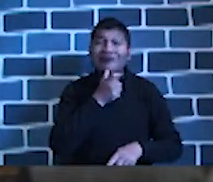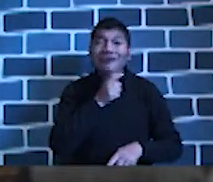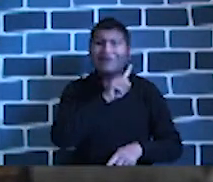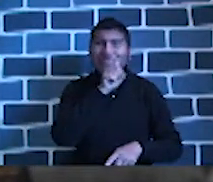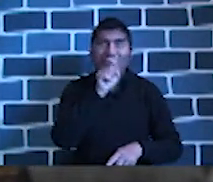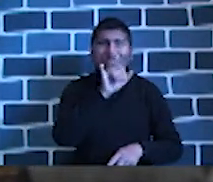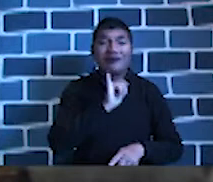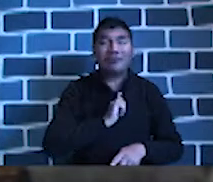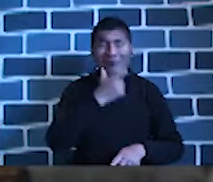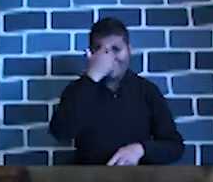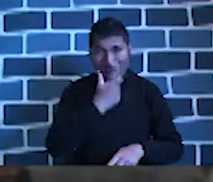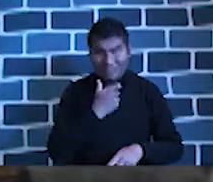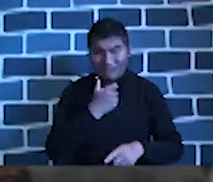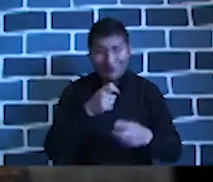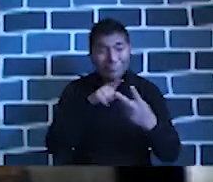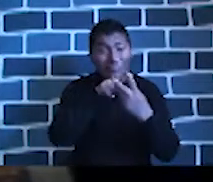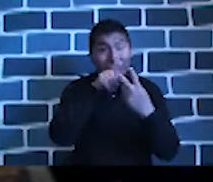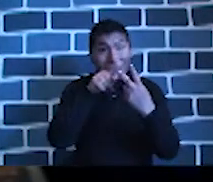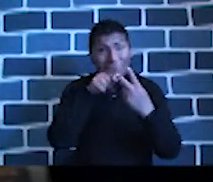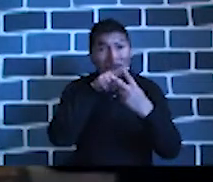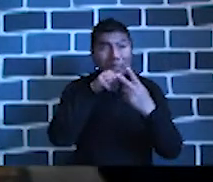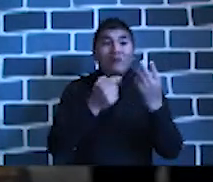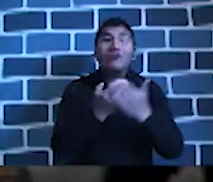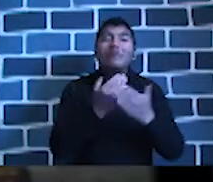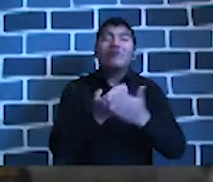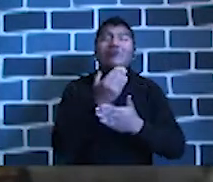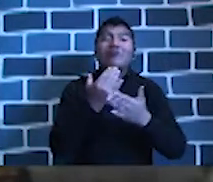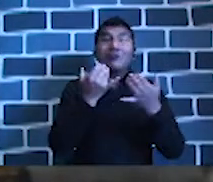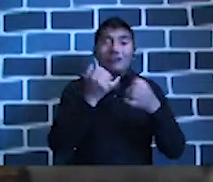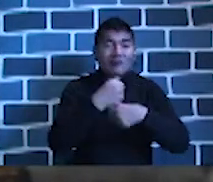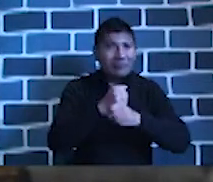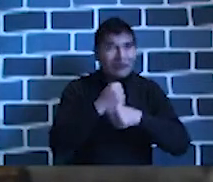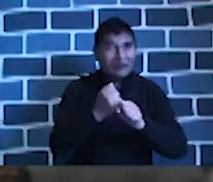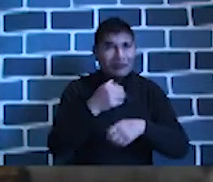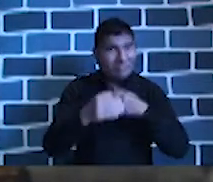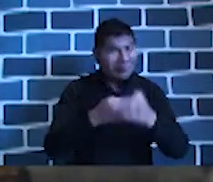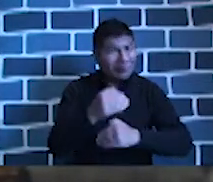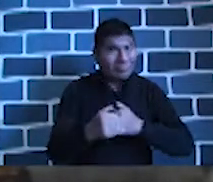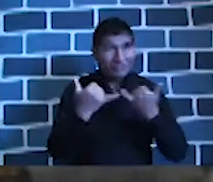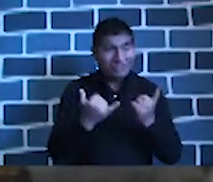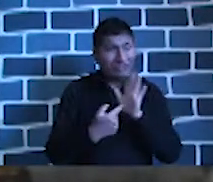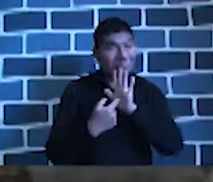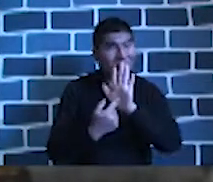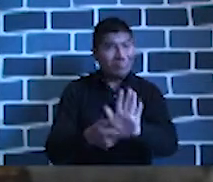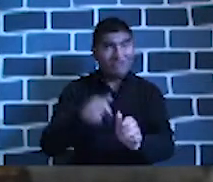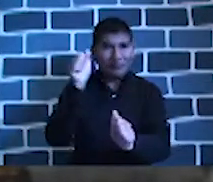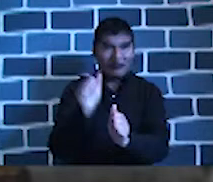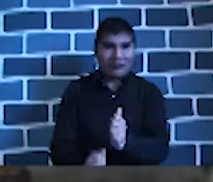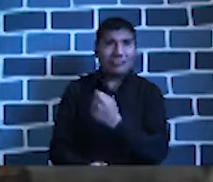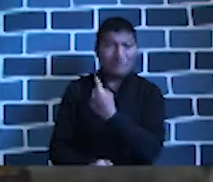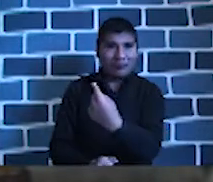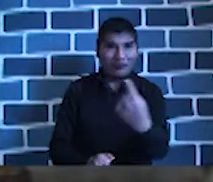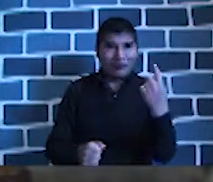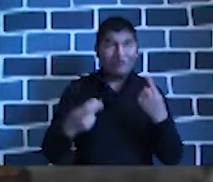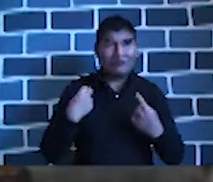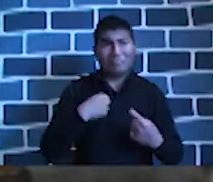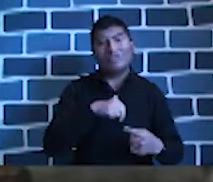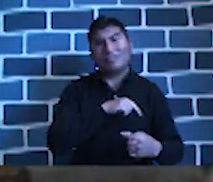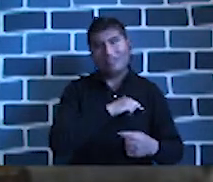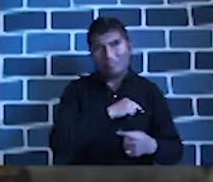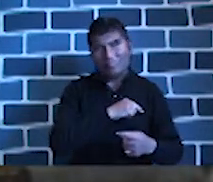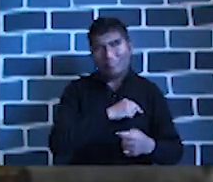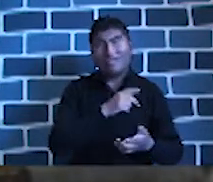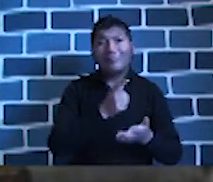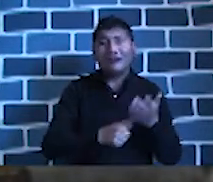Ambas preguntas son de actualidad y están dirigidas hoy a cada uno de nosotros.